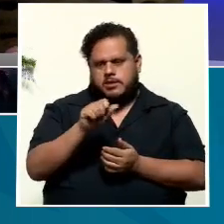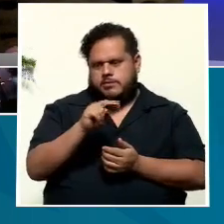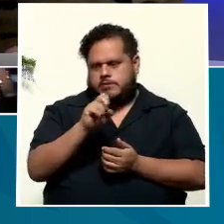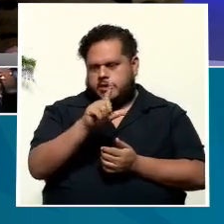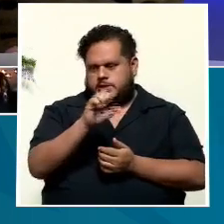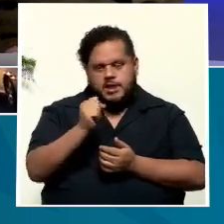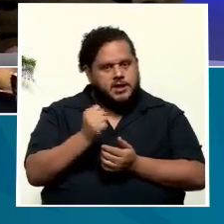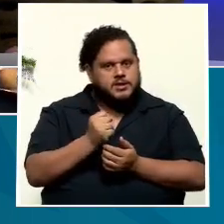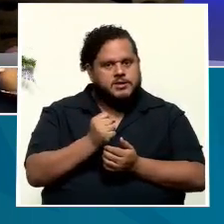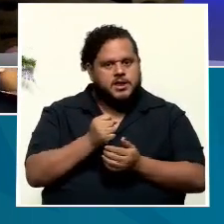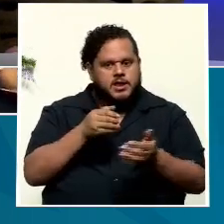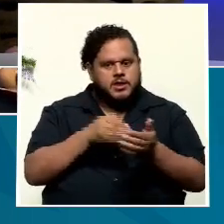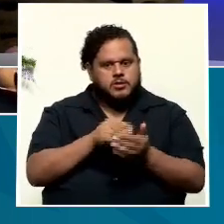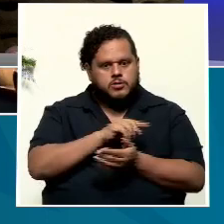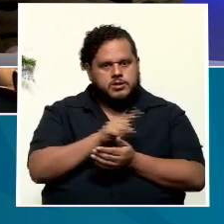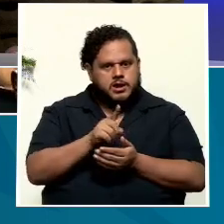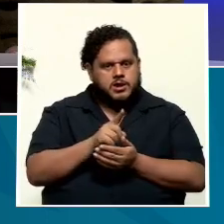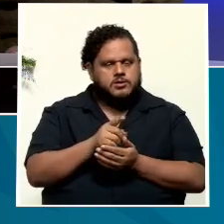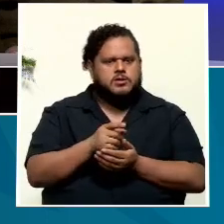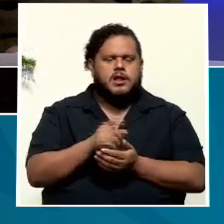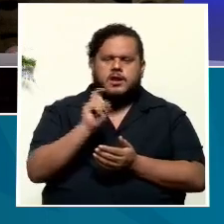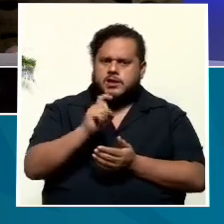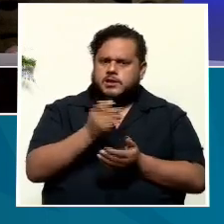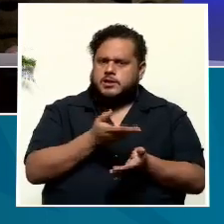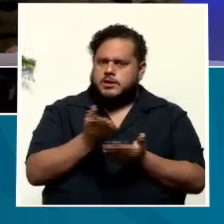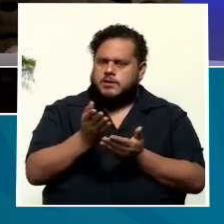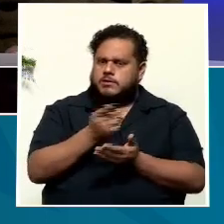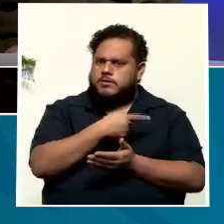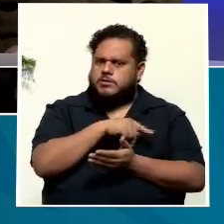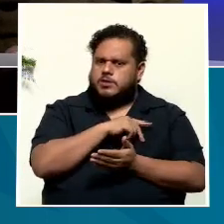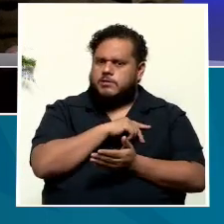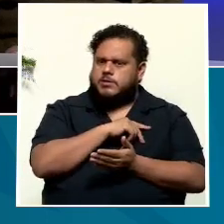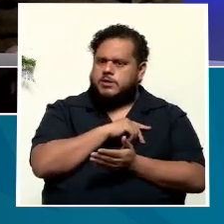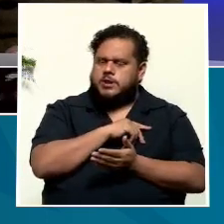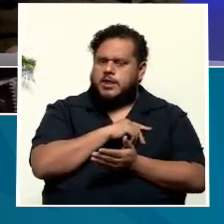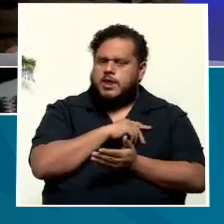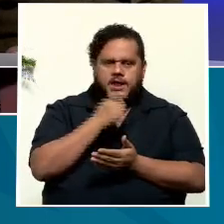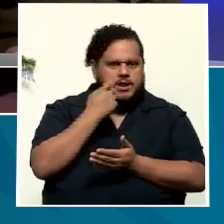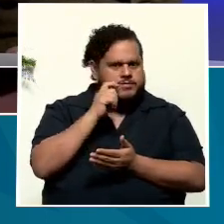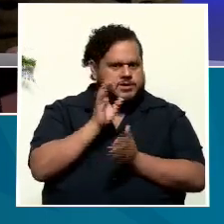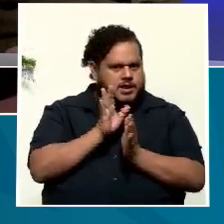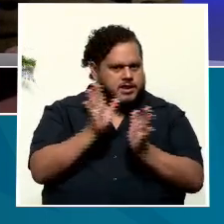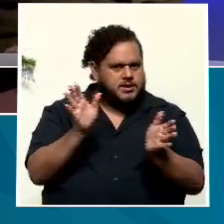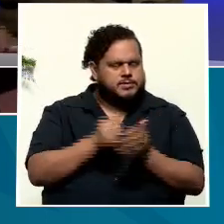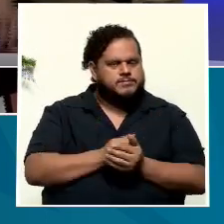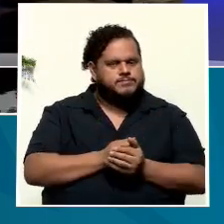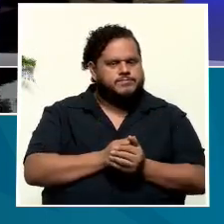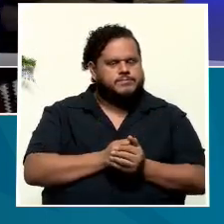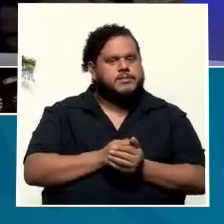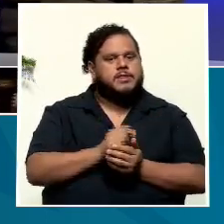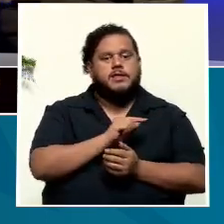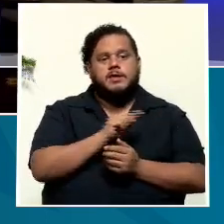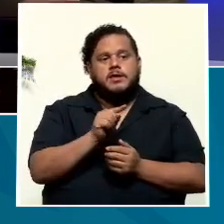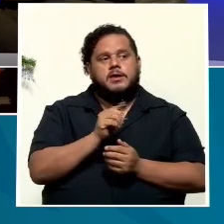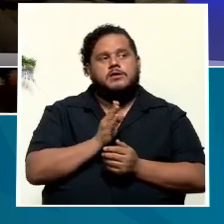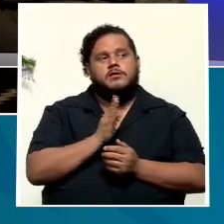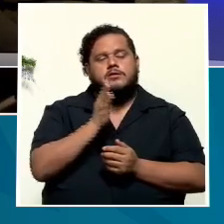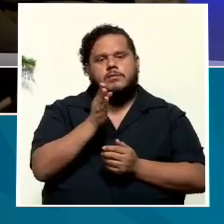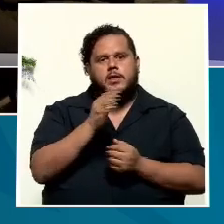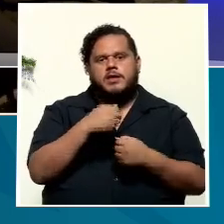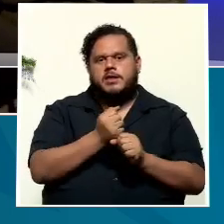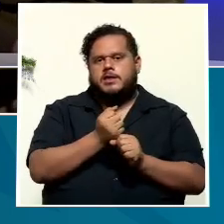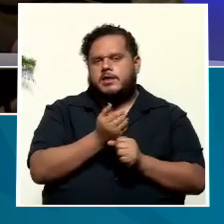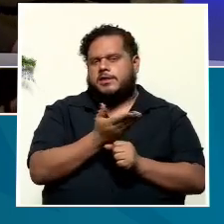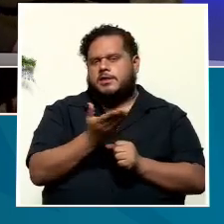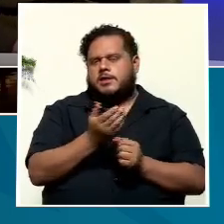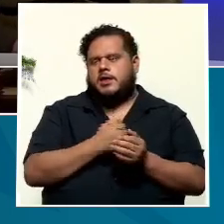haber contra ellos las tiene que llevar personalmente el fiscal general. Sí, ellos van y hacen incluso